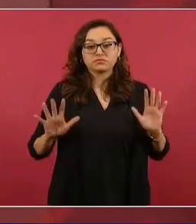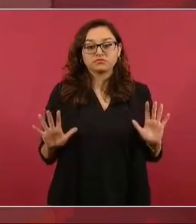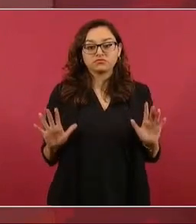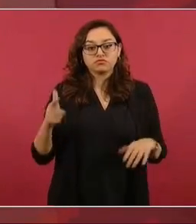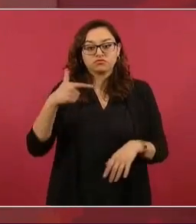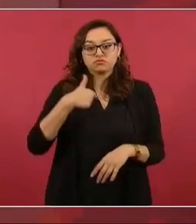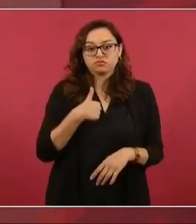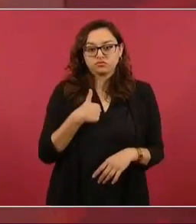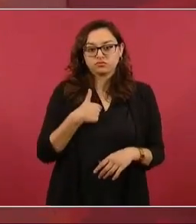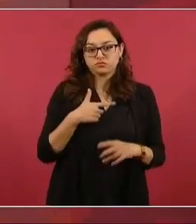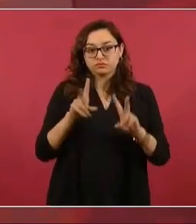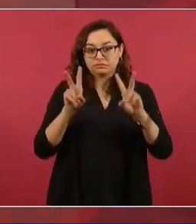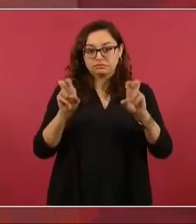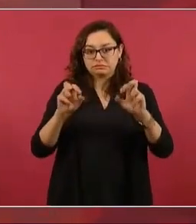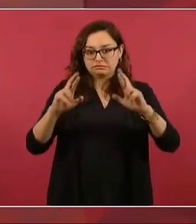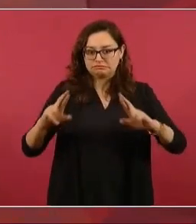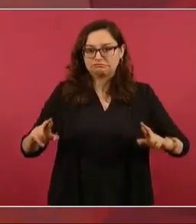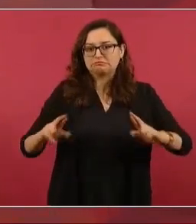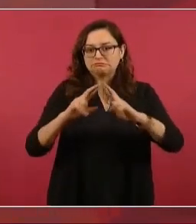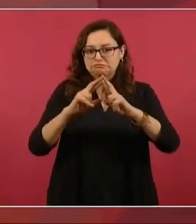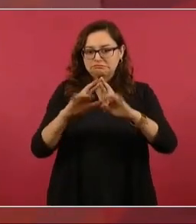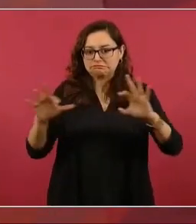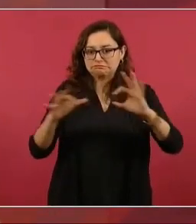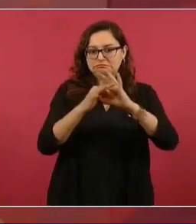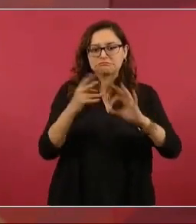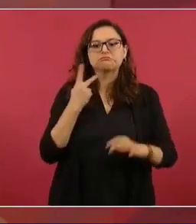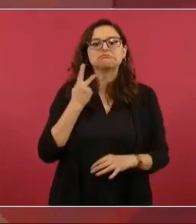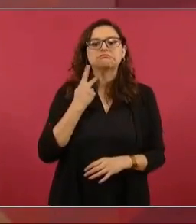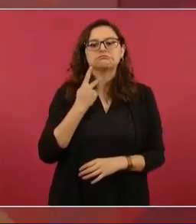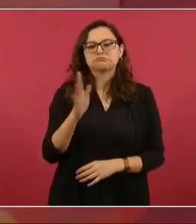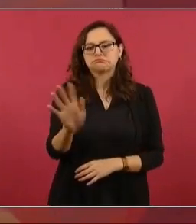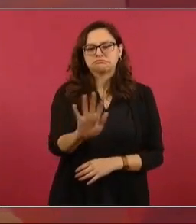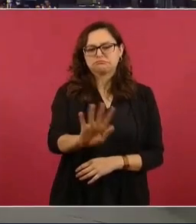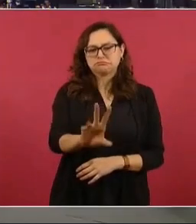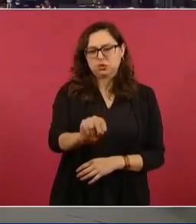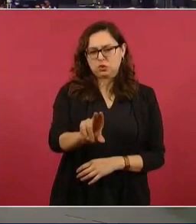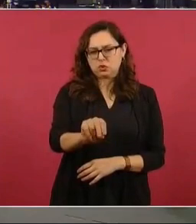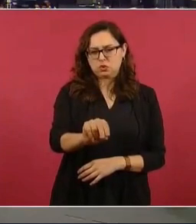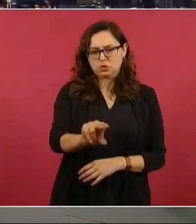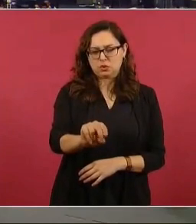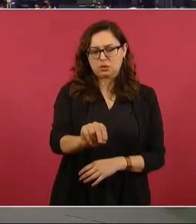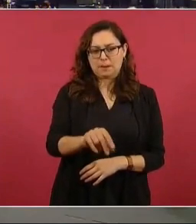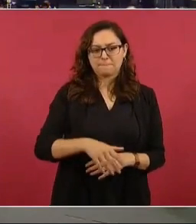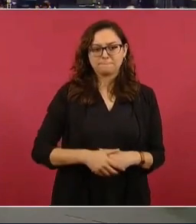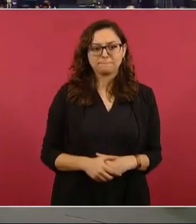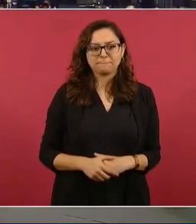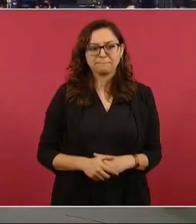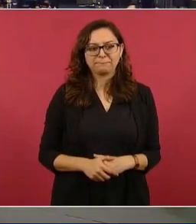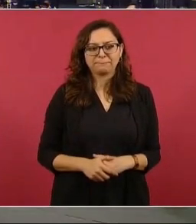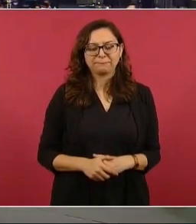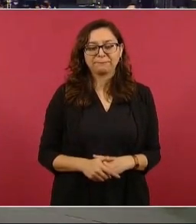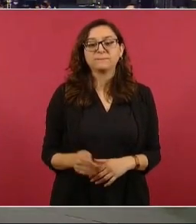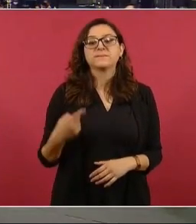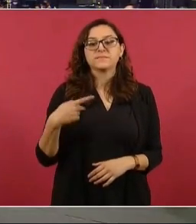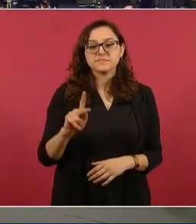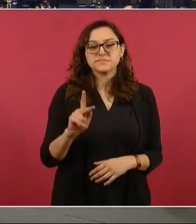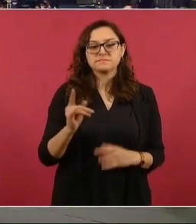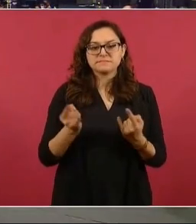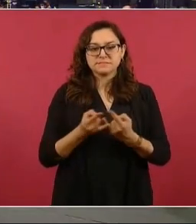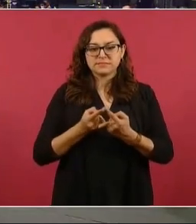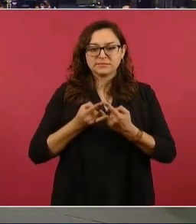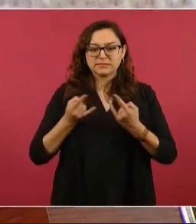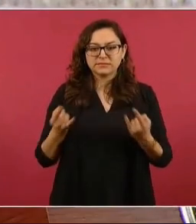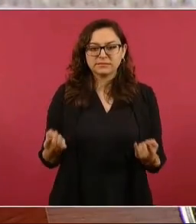que está ahí, que llegan a decir sobre